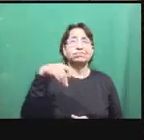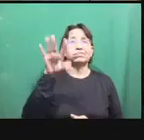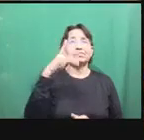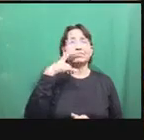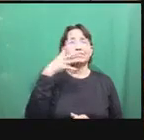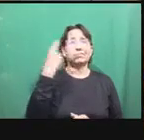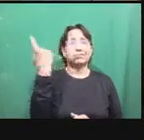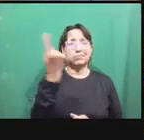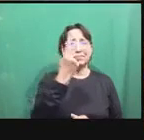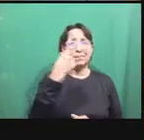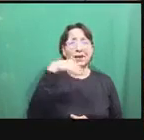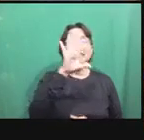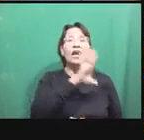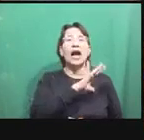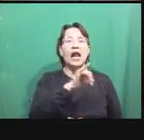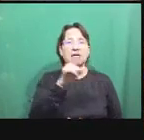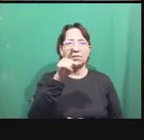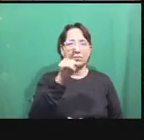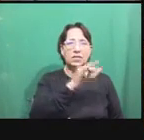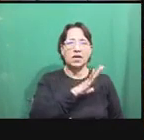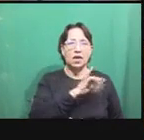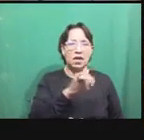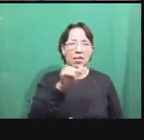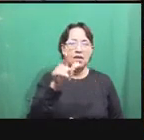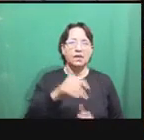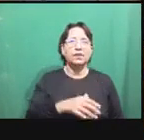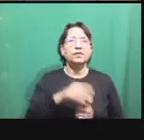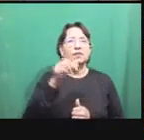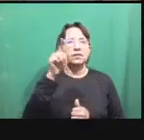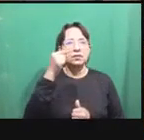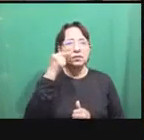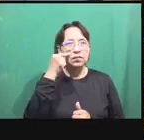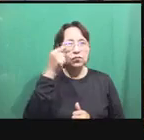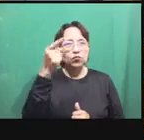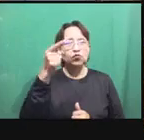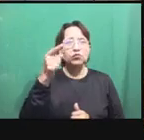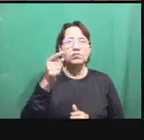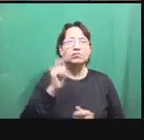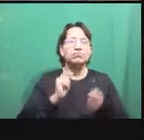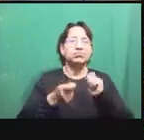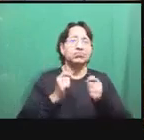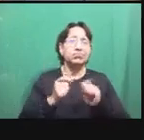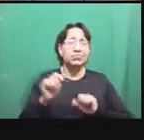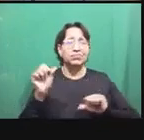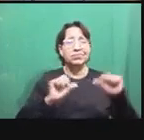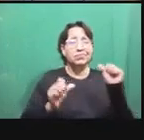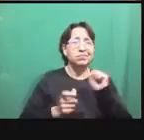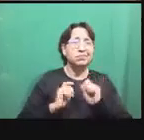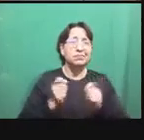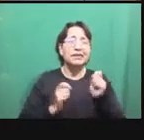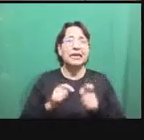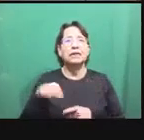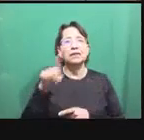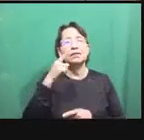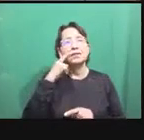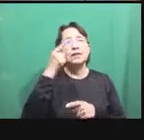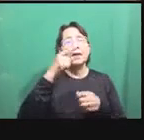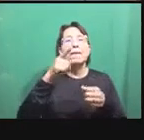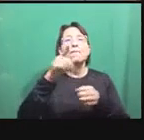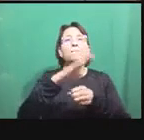prominente. Cali tiene sus recorridos de salsa a través del mural hoy en día. El barrio